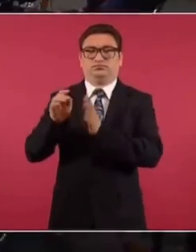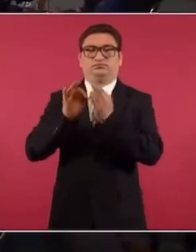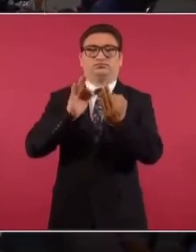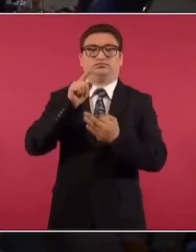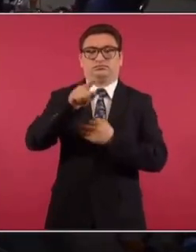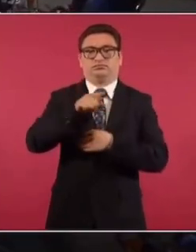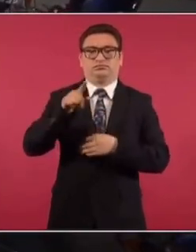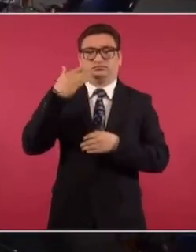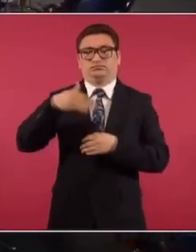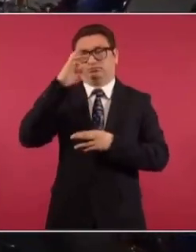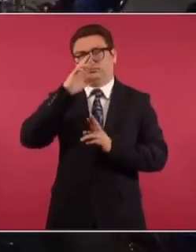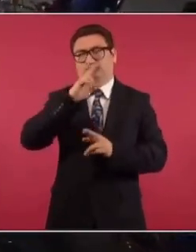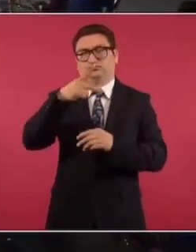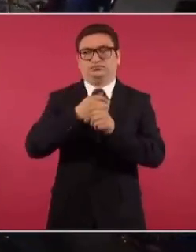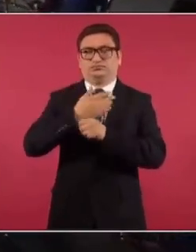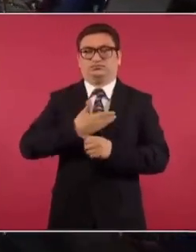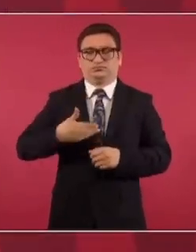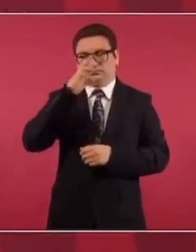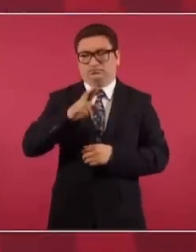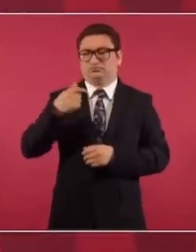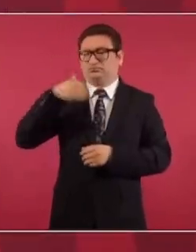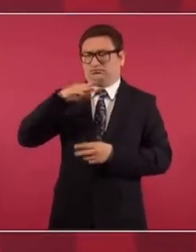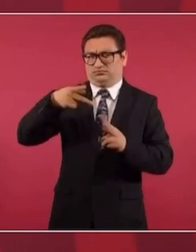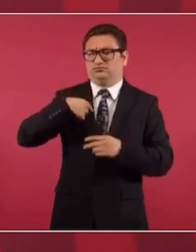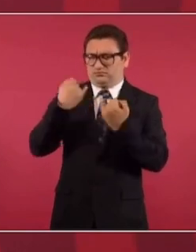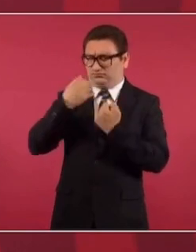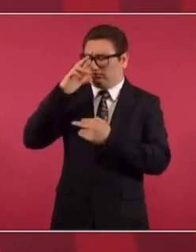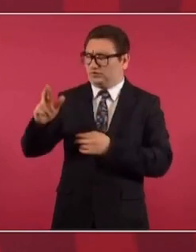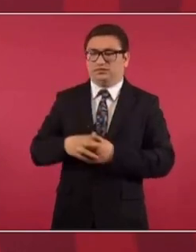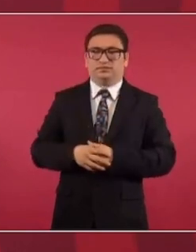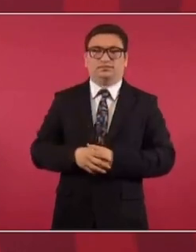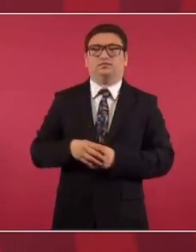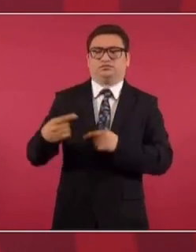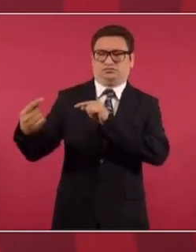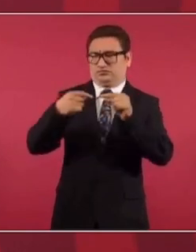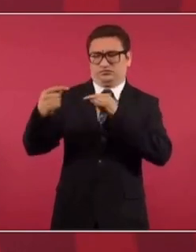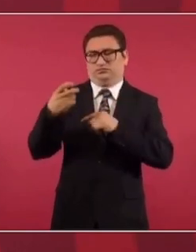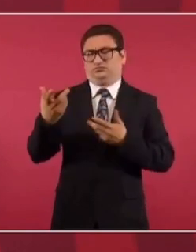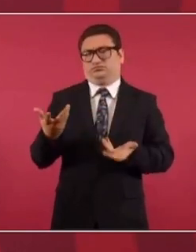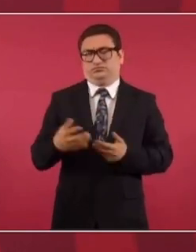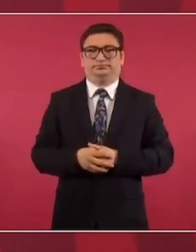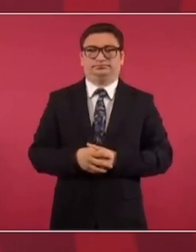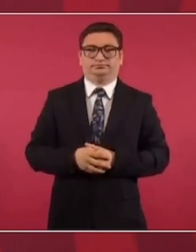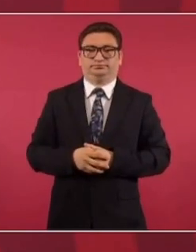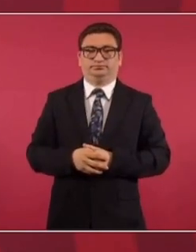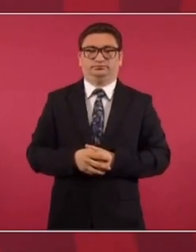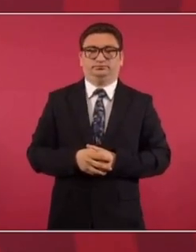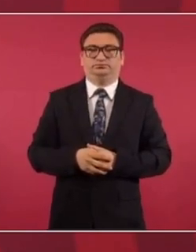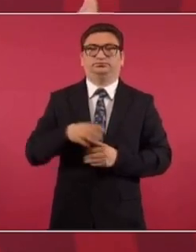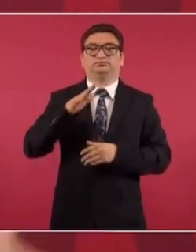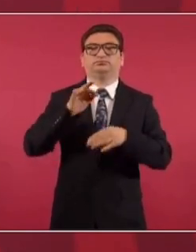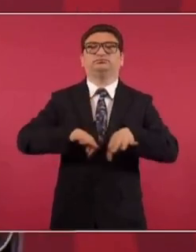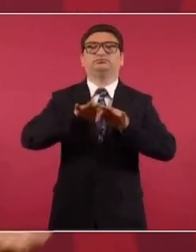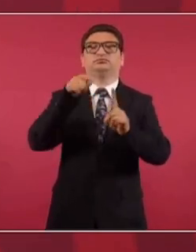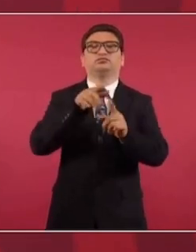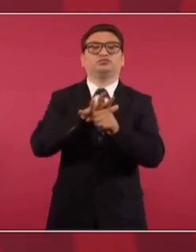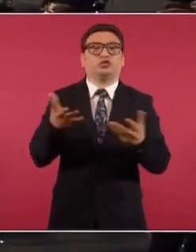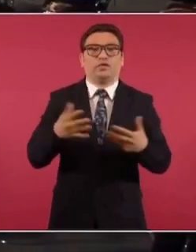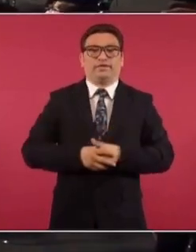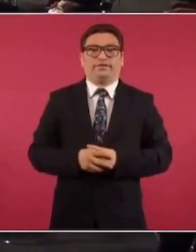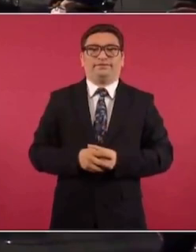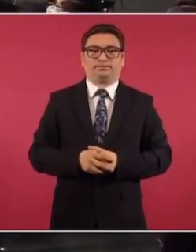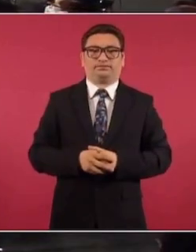sabrá respetar No no eso ya lo sé porque si yo lo respeto a él si no se trata de eso se trata de